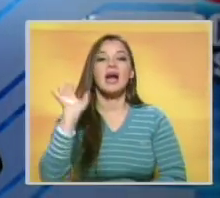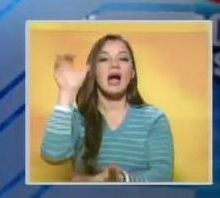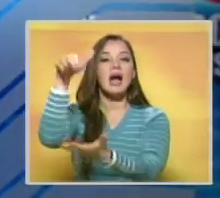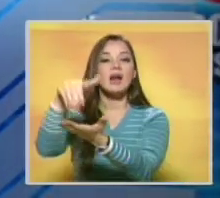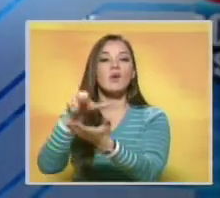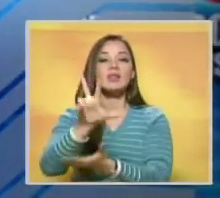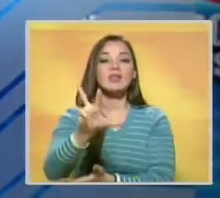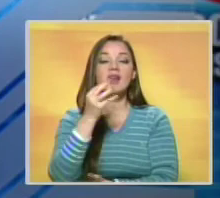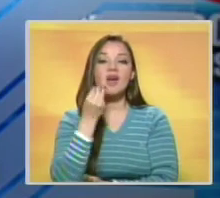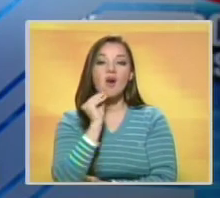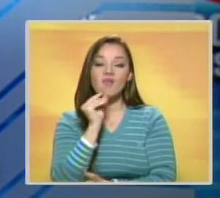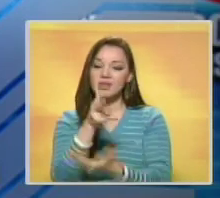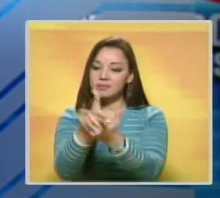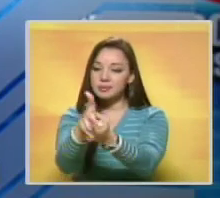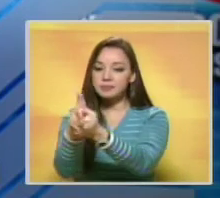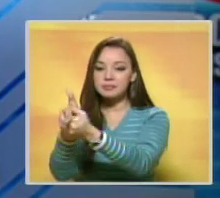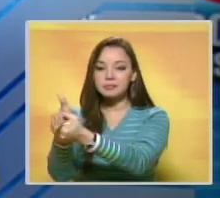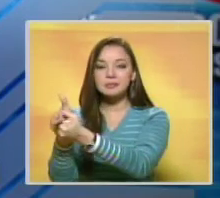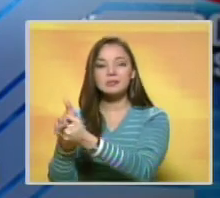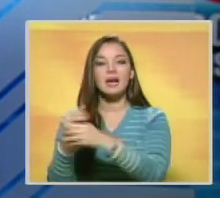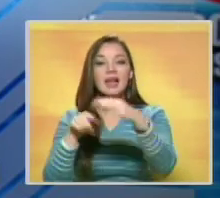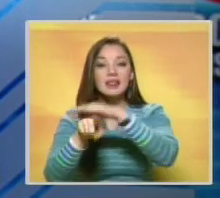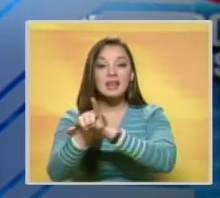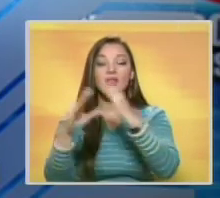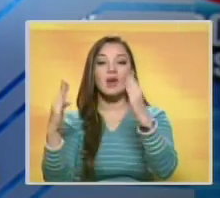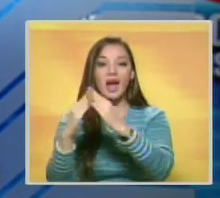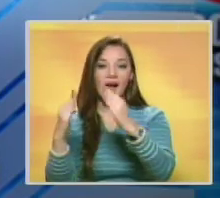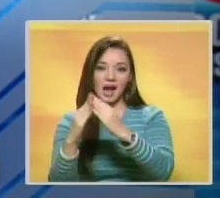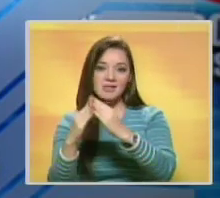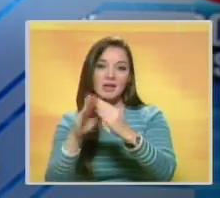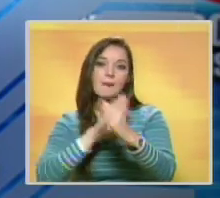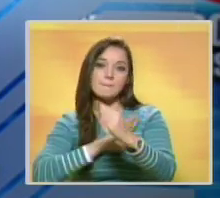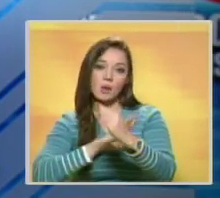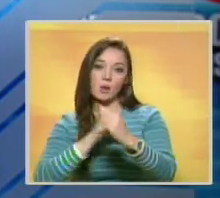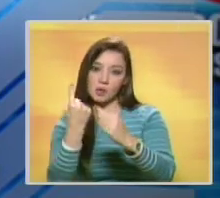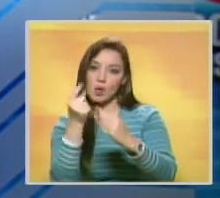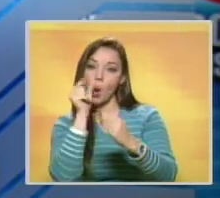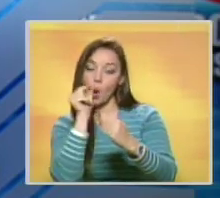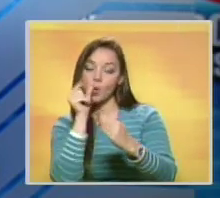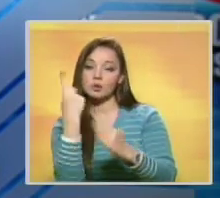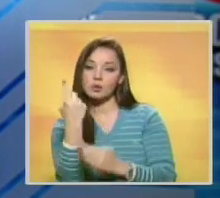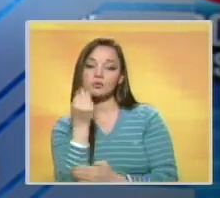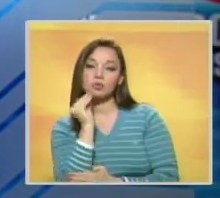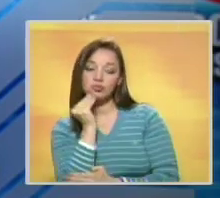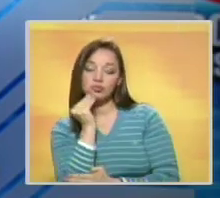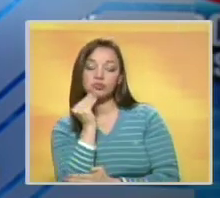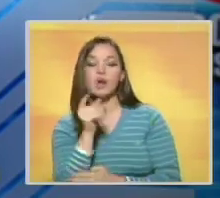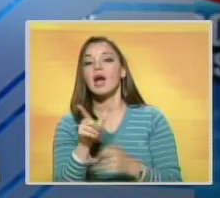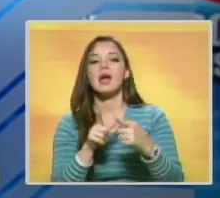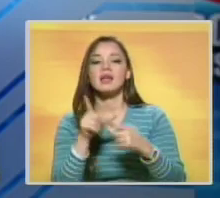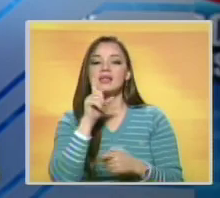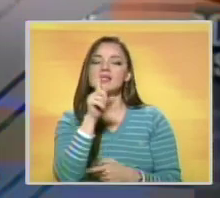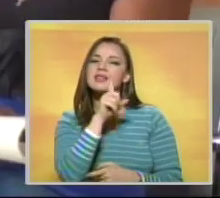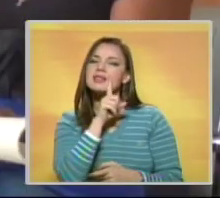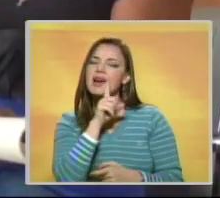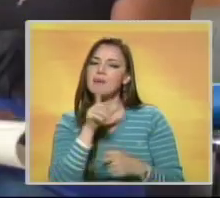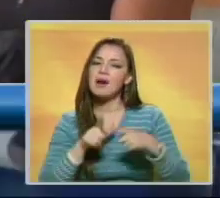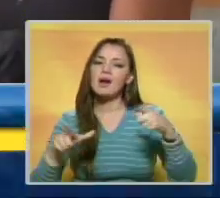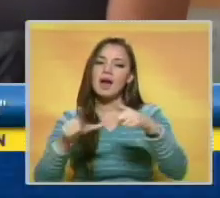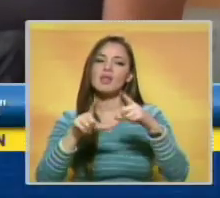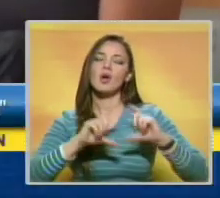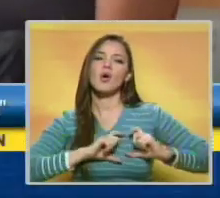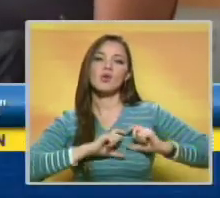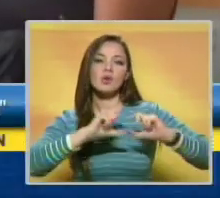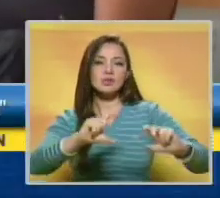asesinados de múltiples disparos dentro de la vivienda de uno de ellos. El hecho se registró en el sector Corazón de mi Patria. Las víctimas